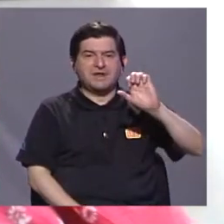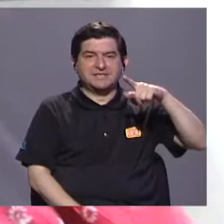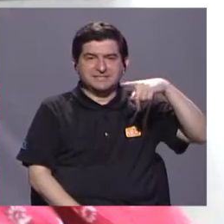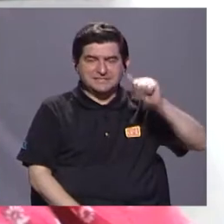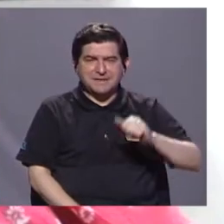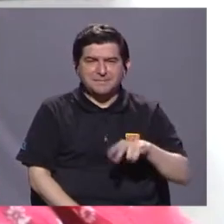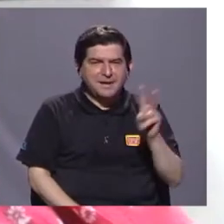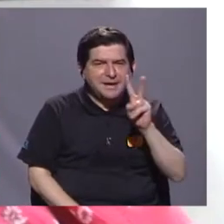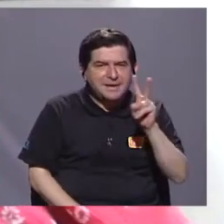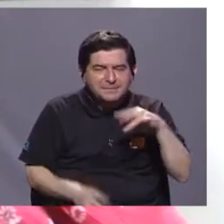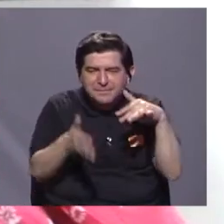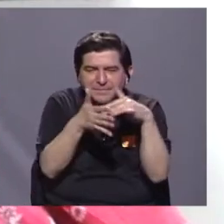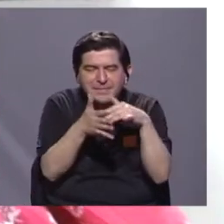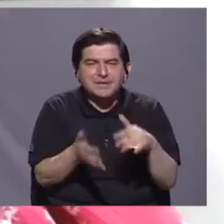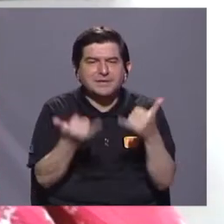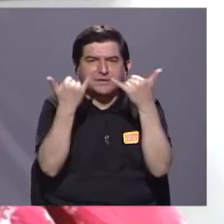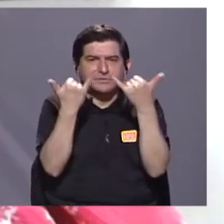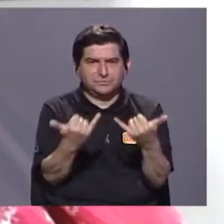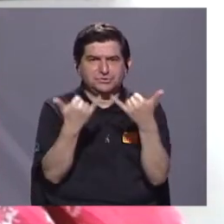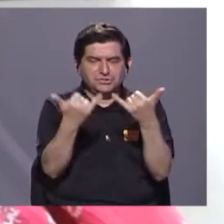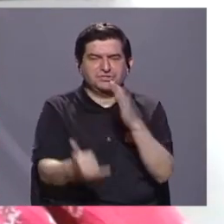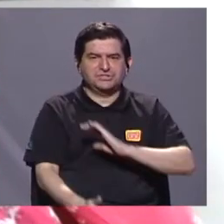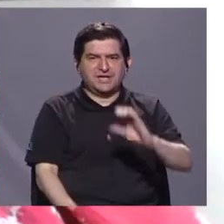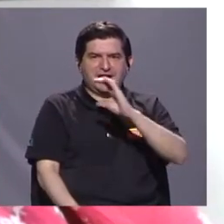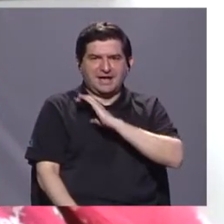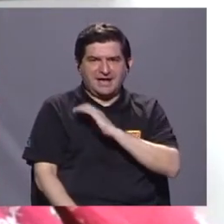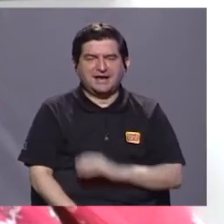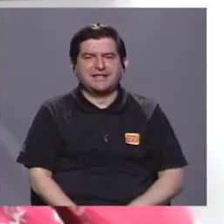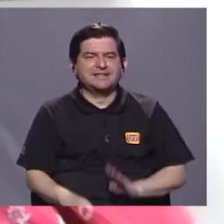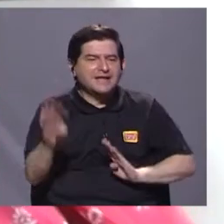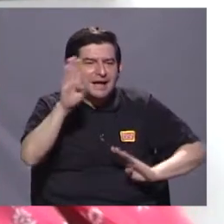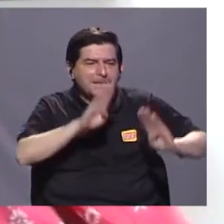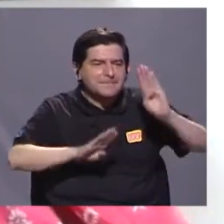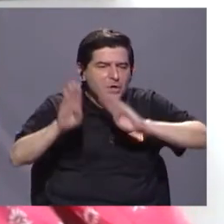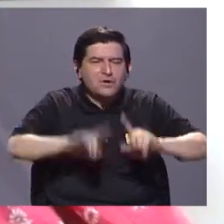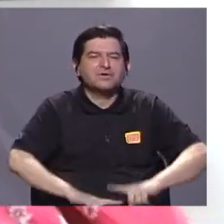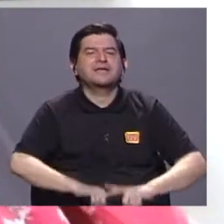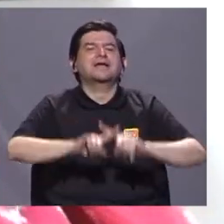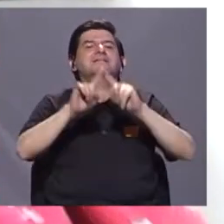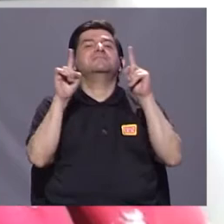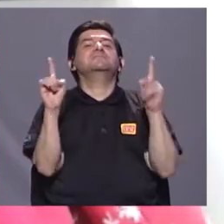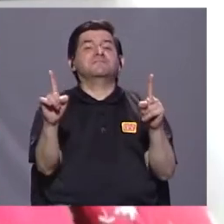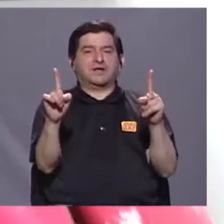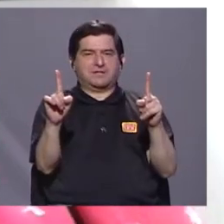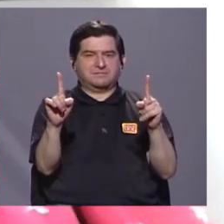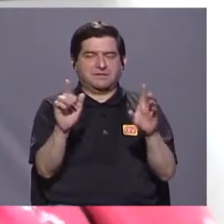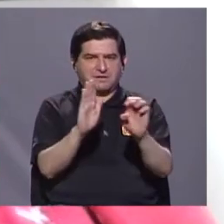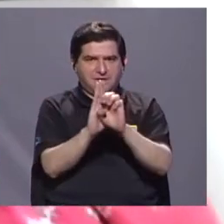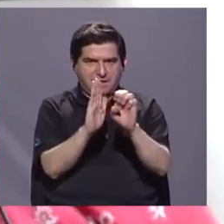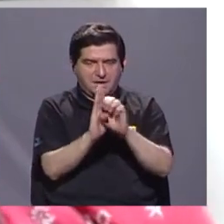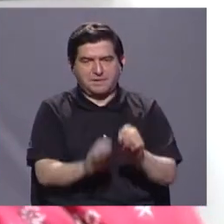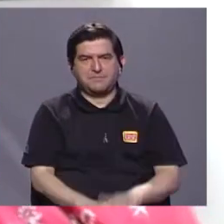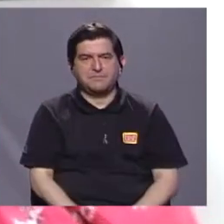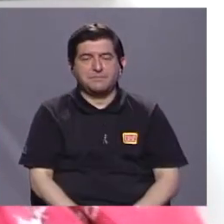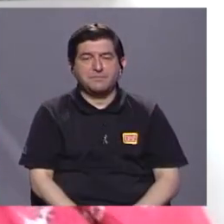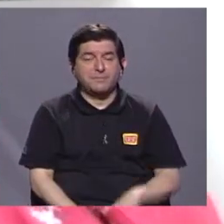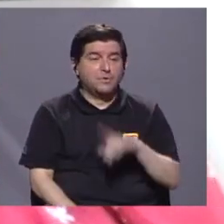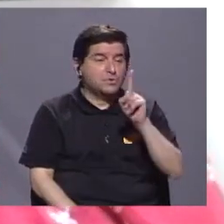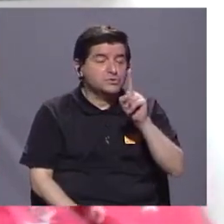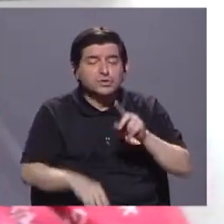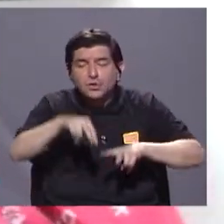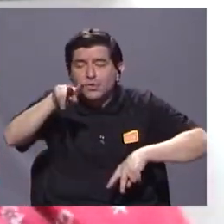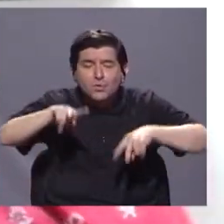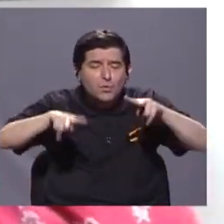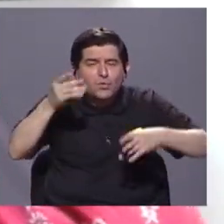significa ya una característica biológica diferente entonces por ejemplo sería como si alguna de estas variantes